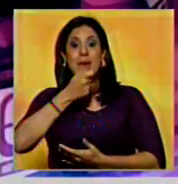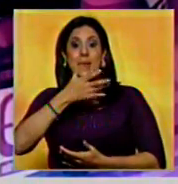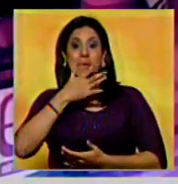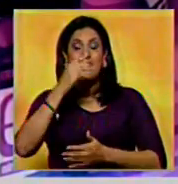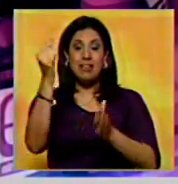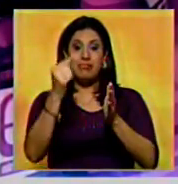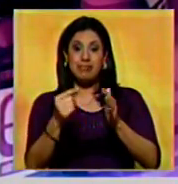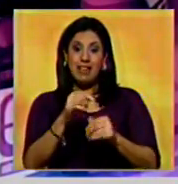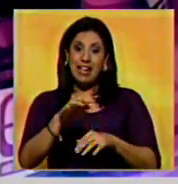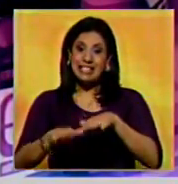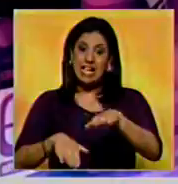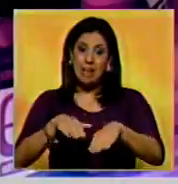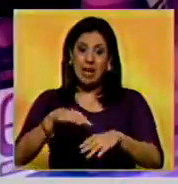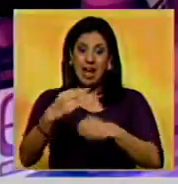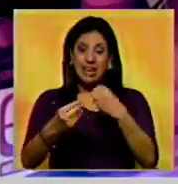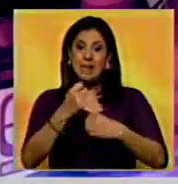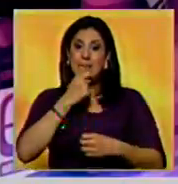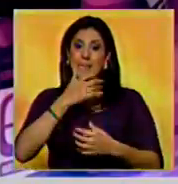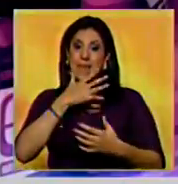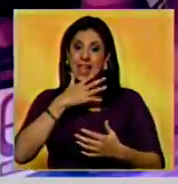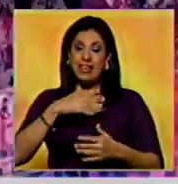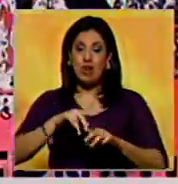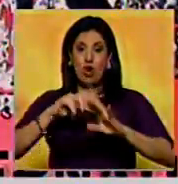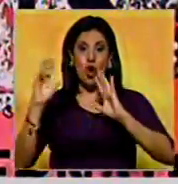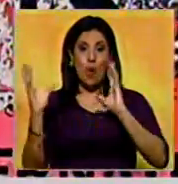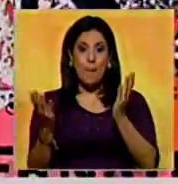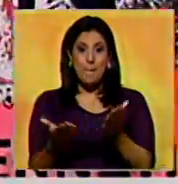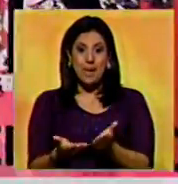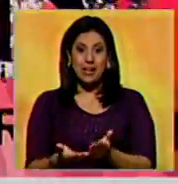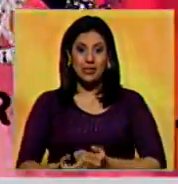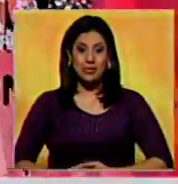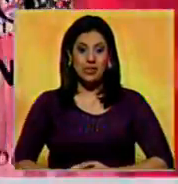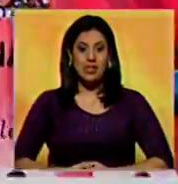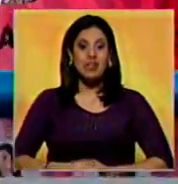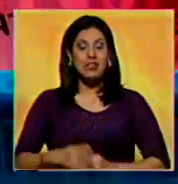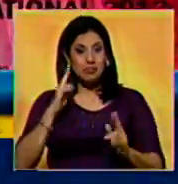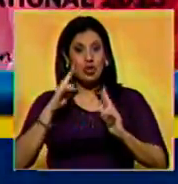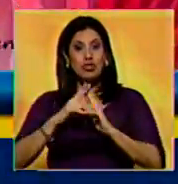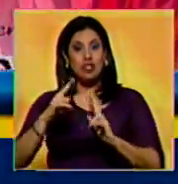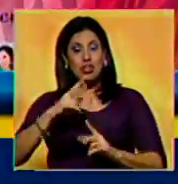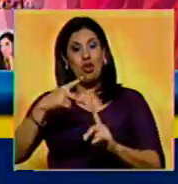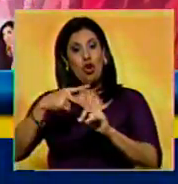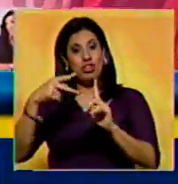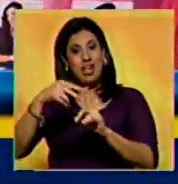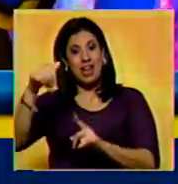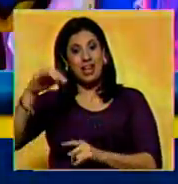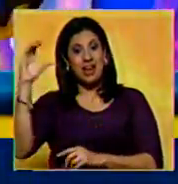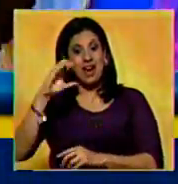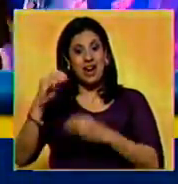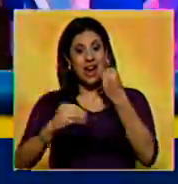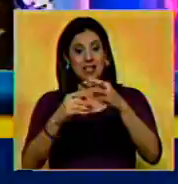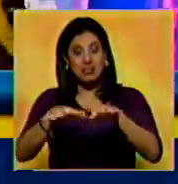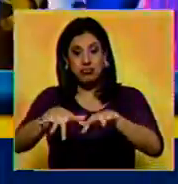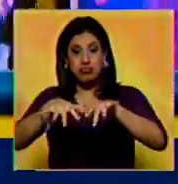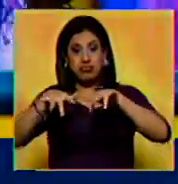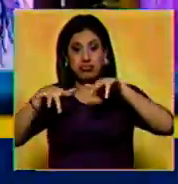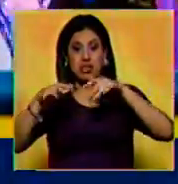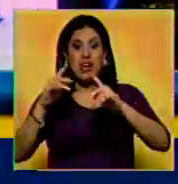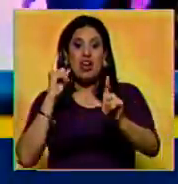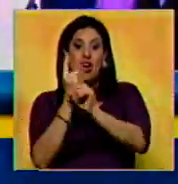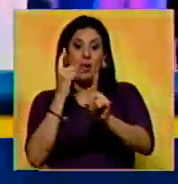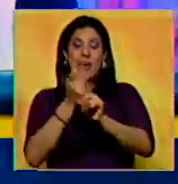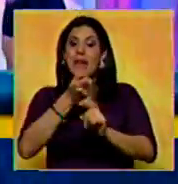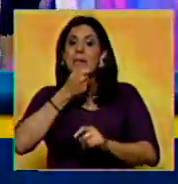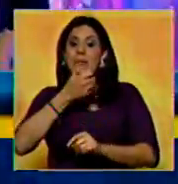y el diseño, lanzó un certamen de belleza global. En el conocido hotel capitalino se realizó el glamoroso concurso